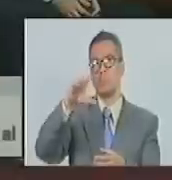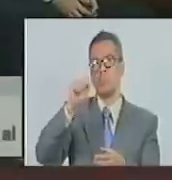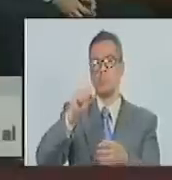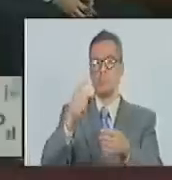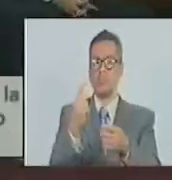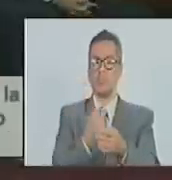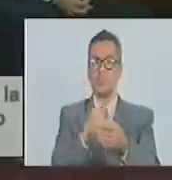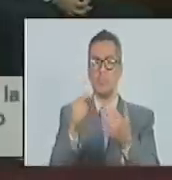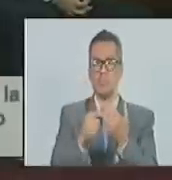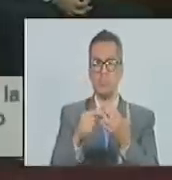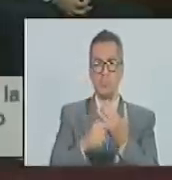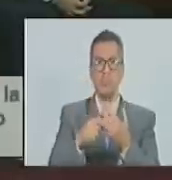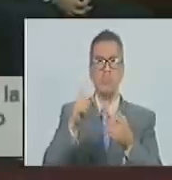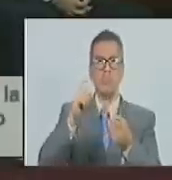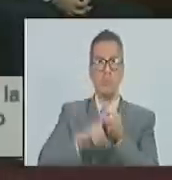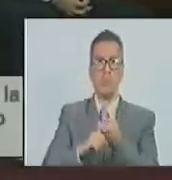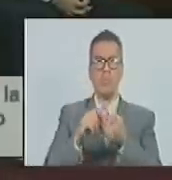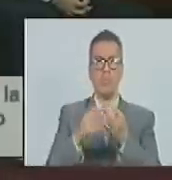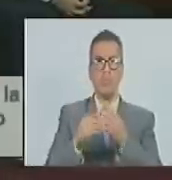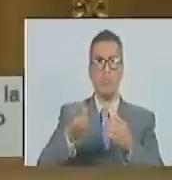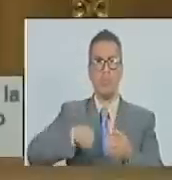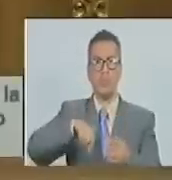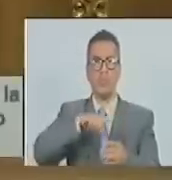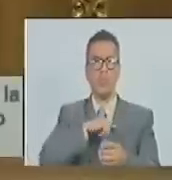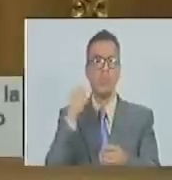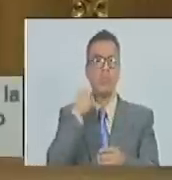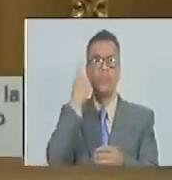esposa, compañera de nuestro héroe,